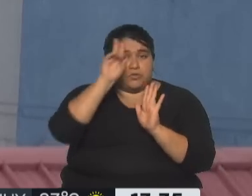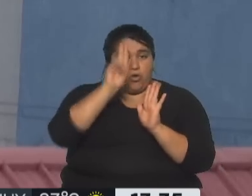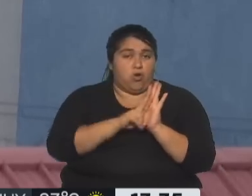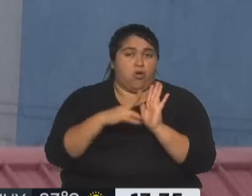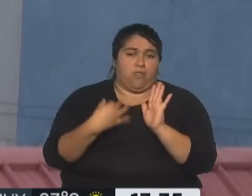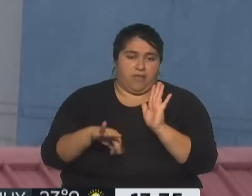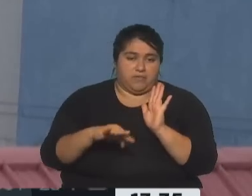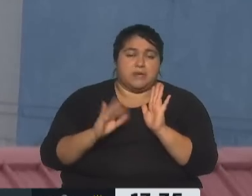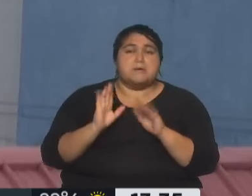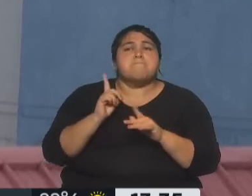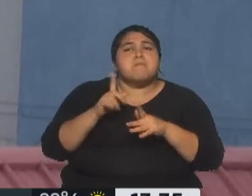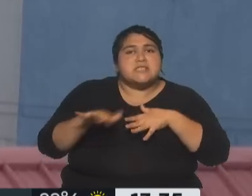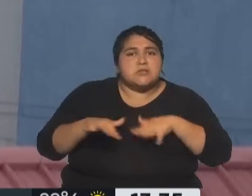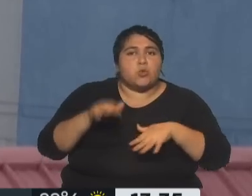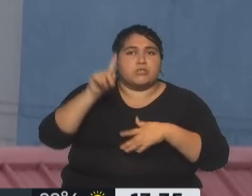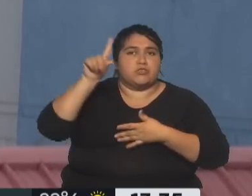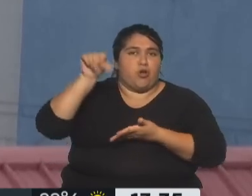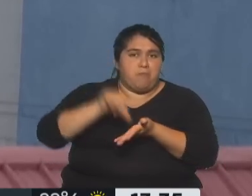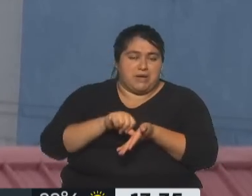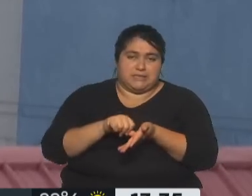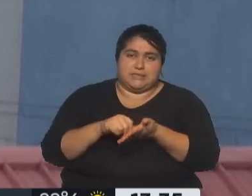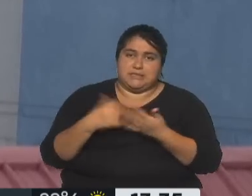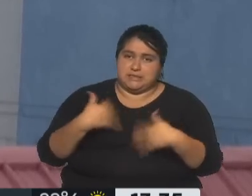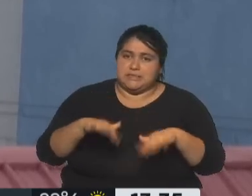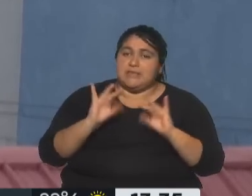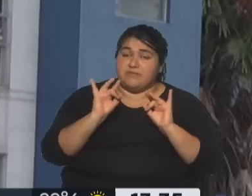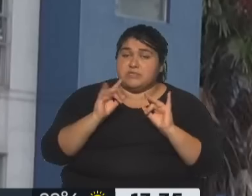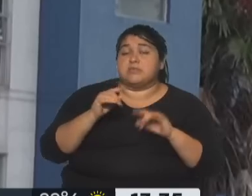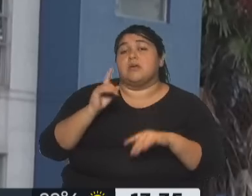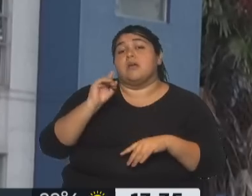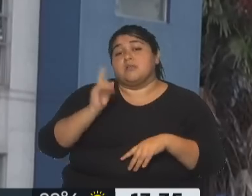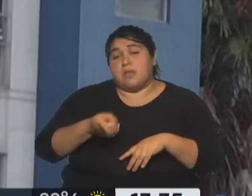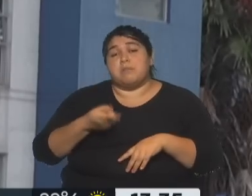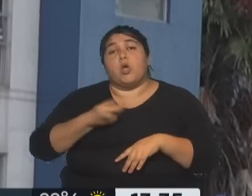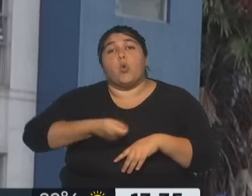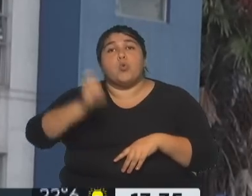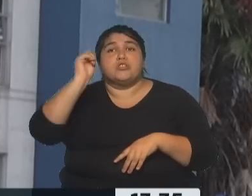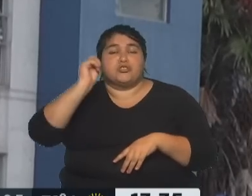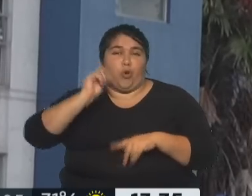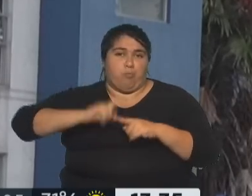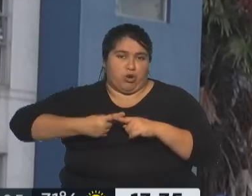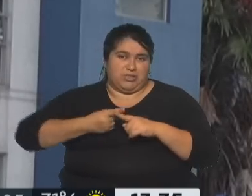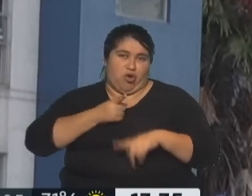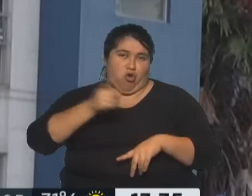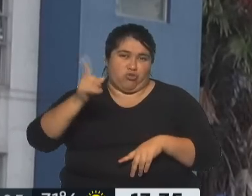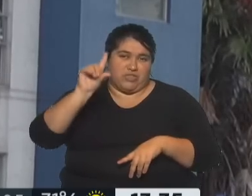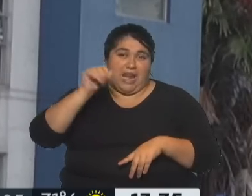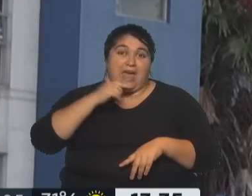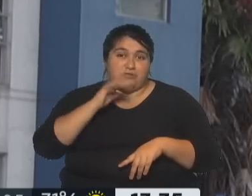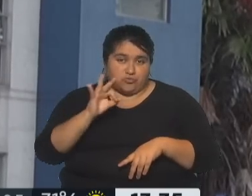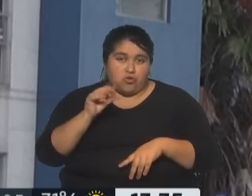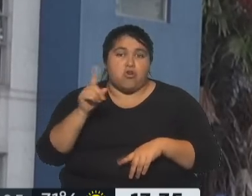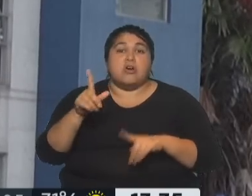realmente particular la que está viviendo ese país. Avanza el juicio político, Leticia, contra el propio presidente. La